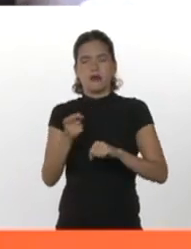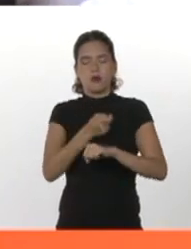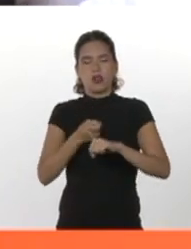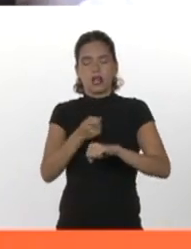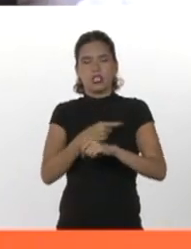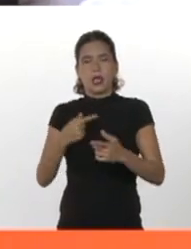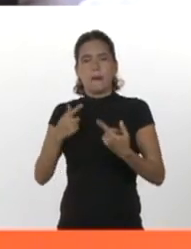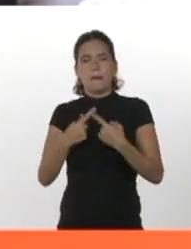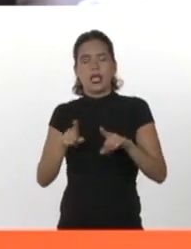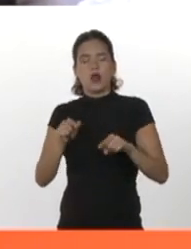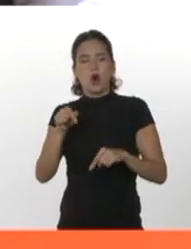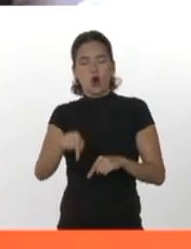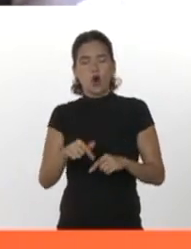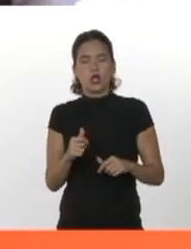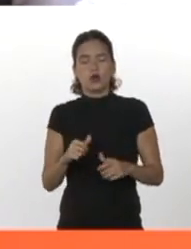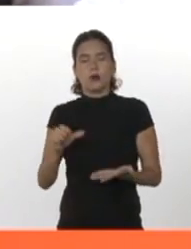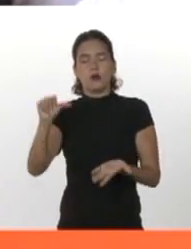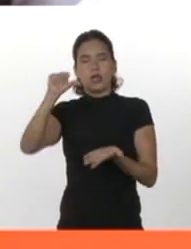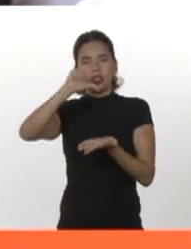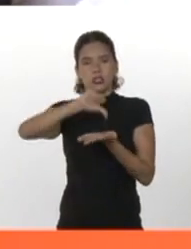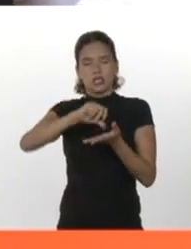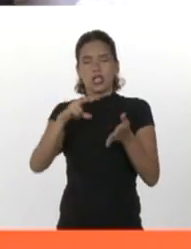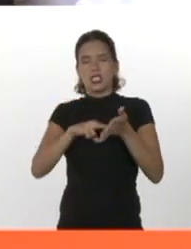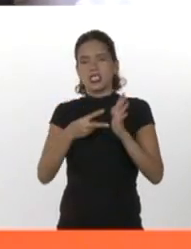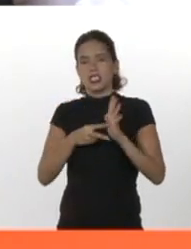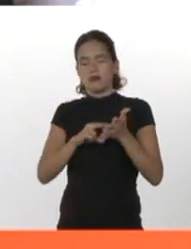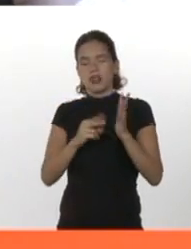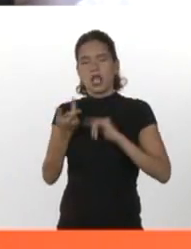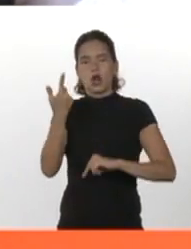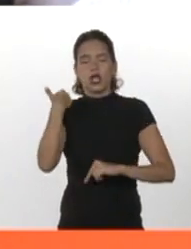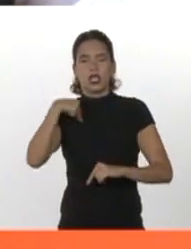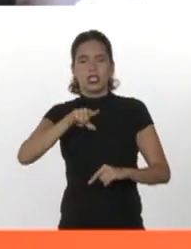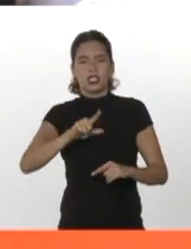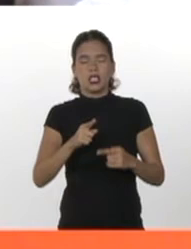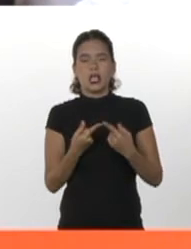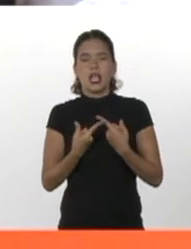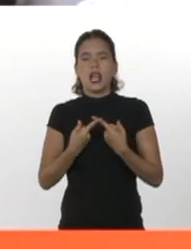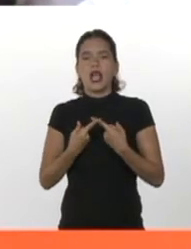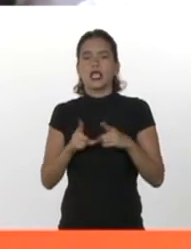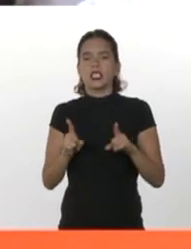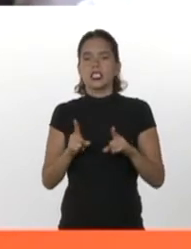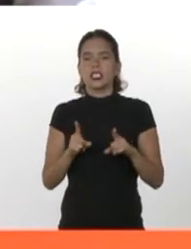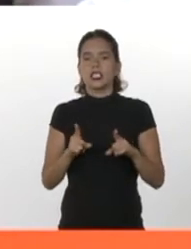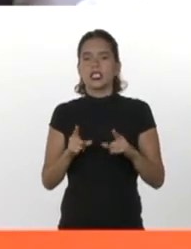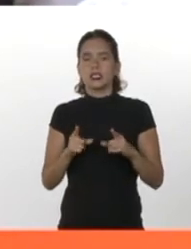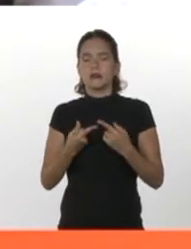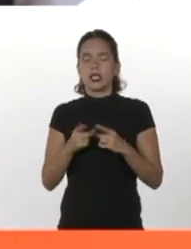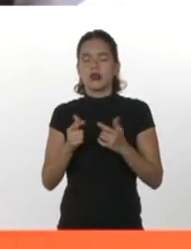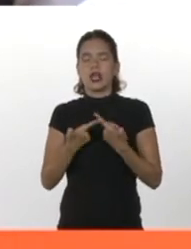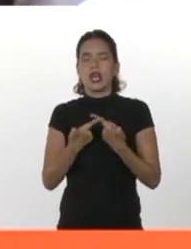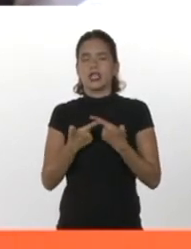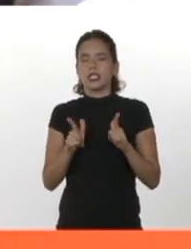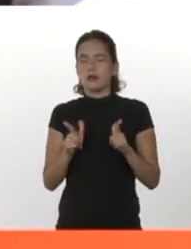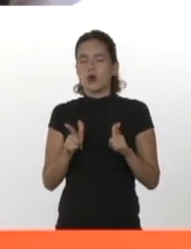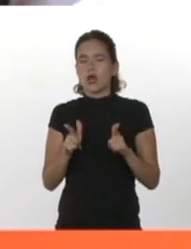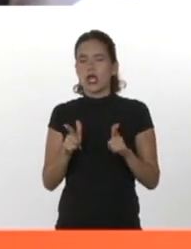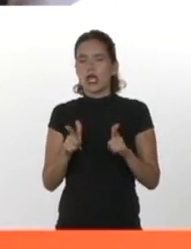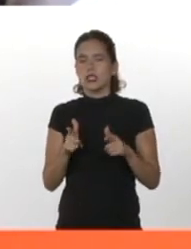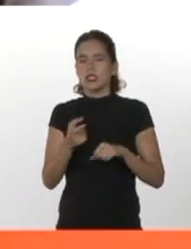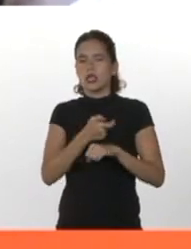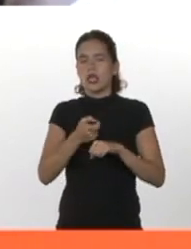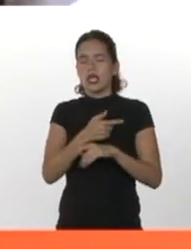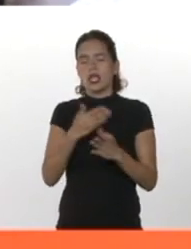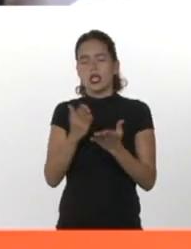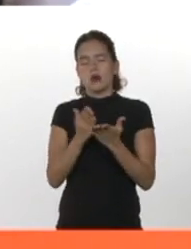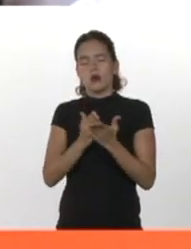Pero hoy nos vamos a enfocar en el significado que tiene la democracia en la escuela, en la familia, en la comunidad, en